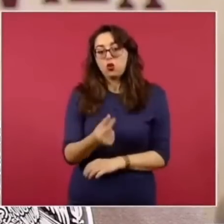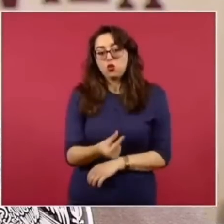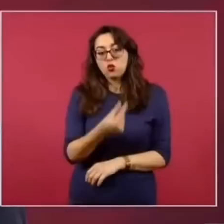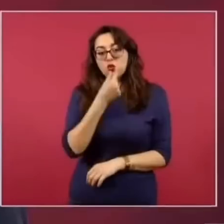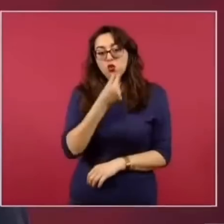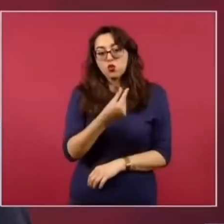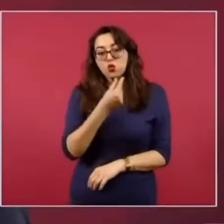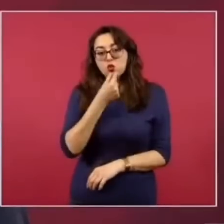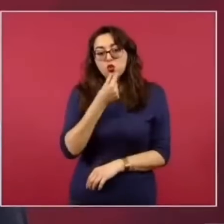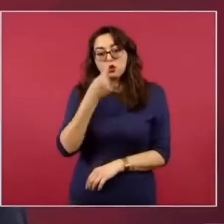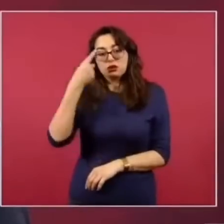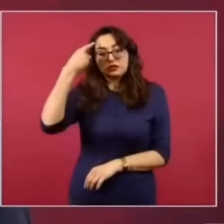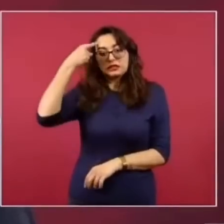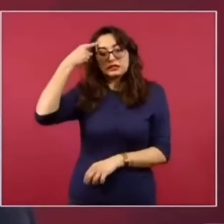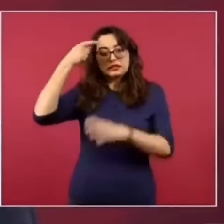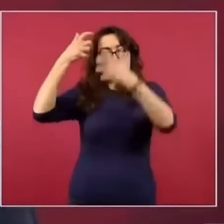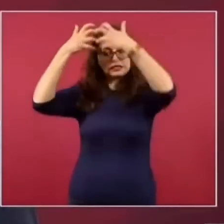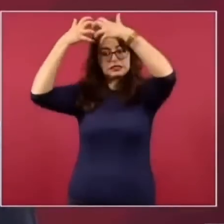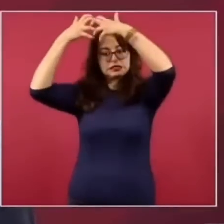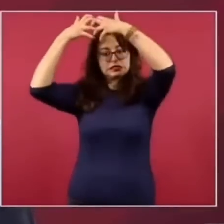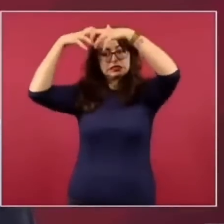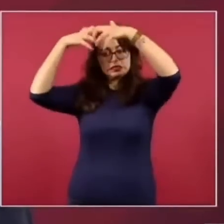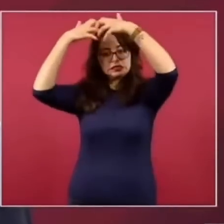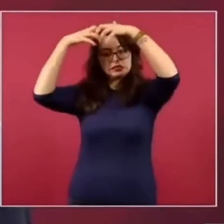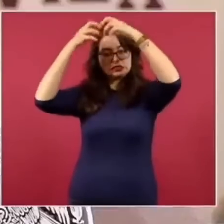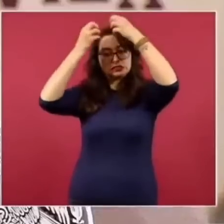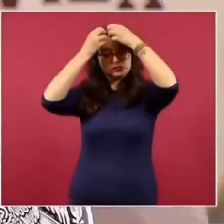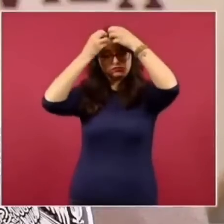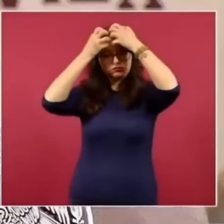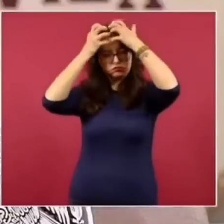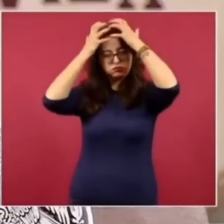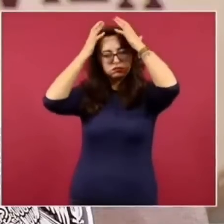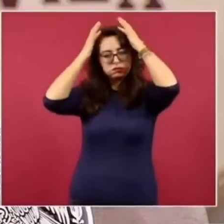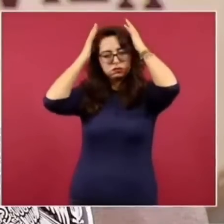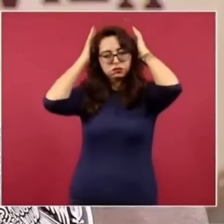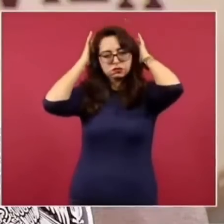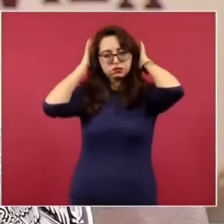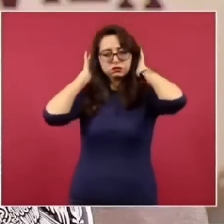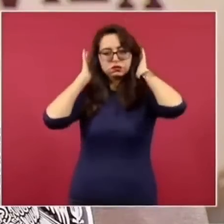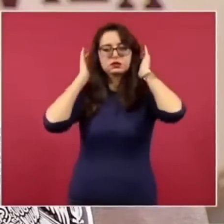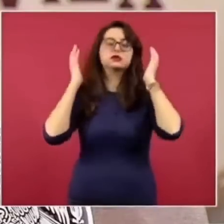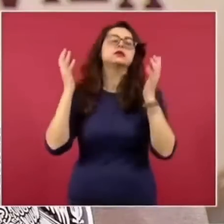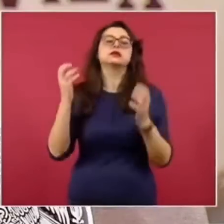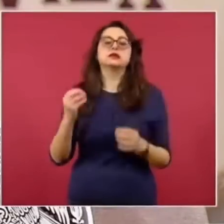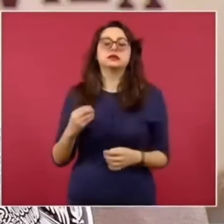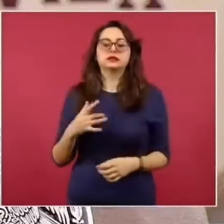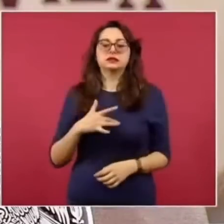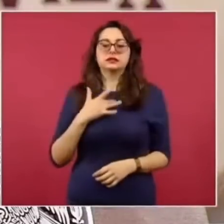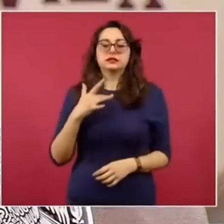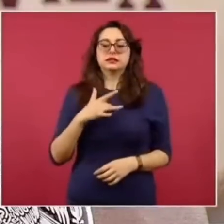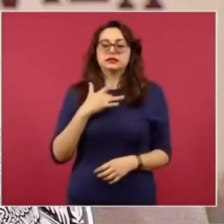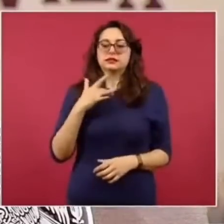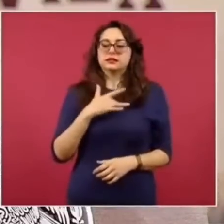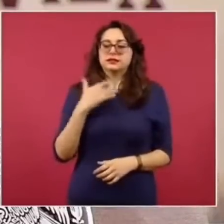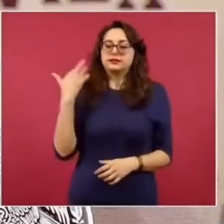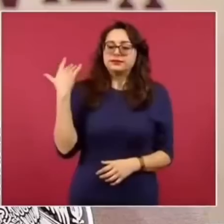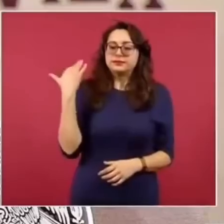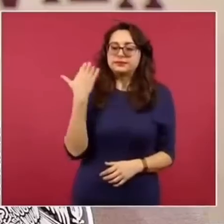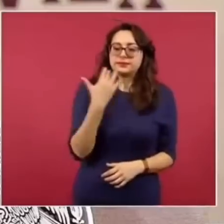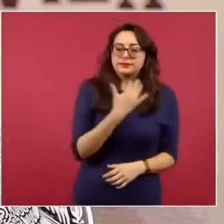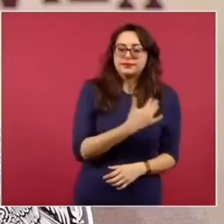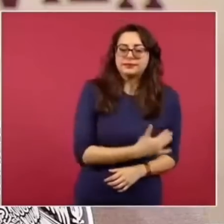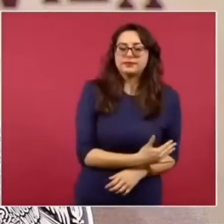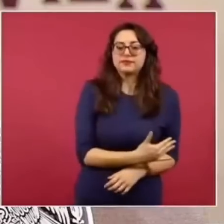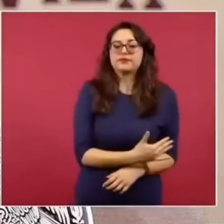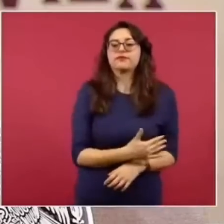en estas células que se estimulan con nicotina. Y entonces por eso es tan fácil que la nicotina que viene de